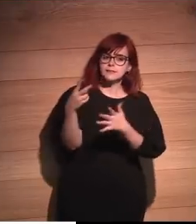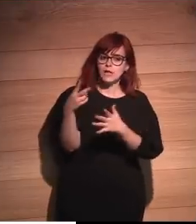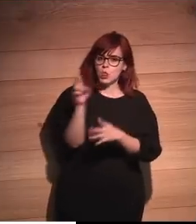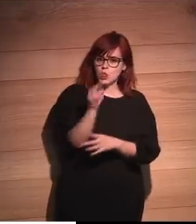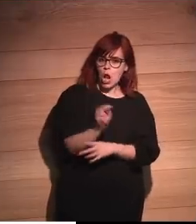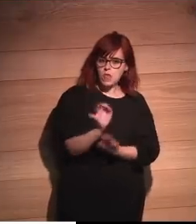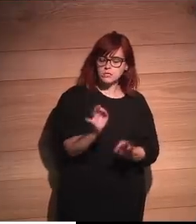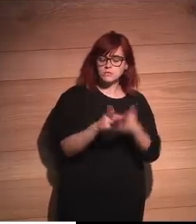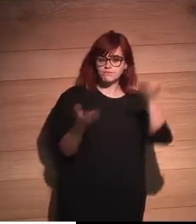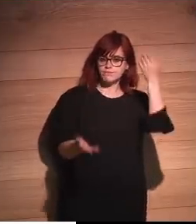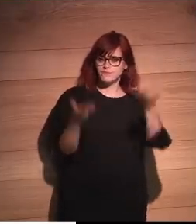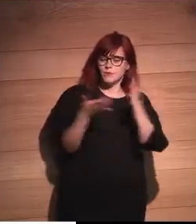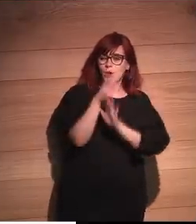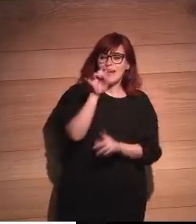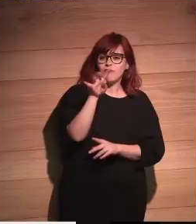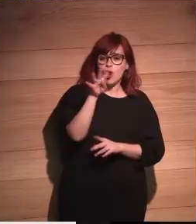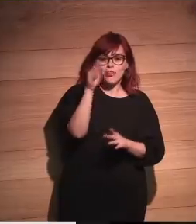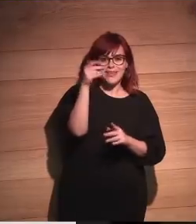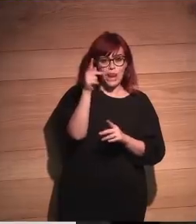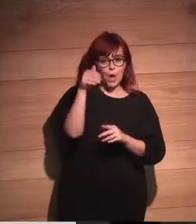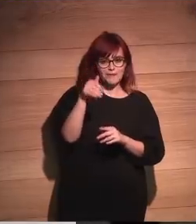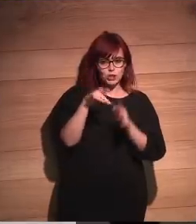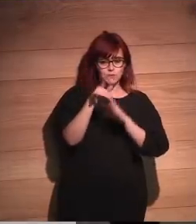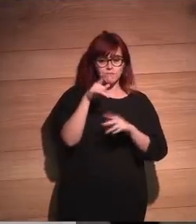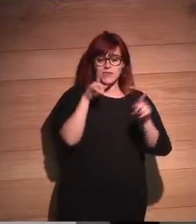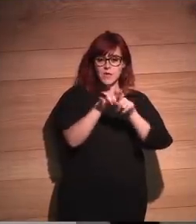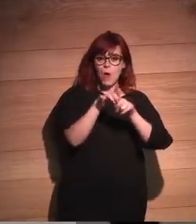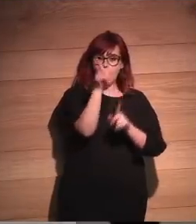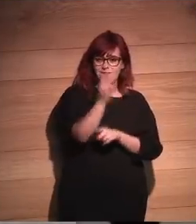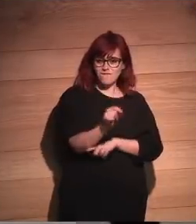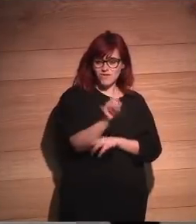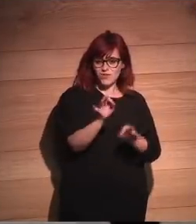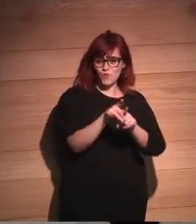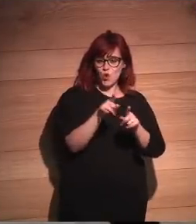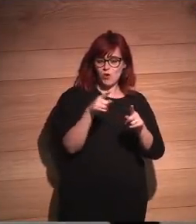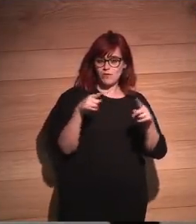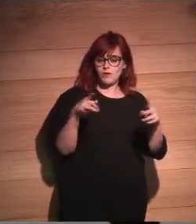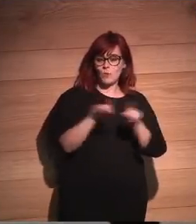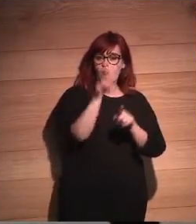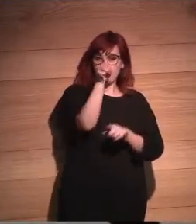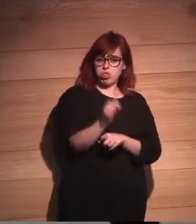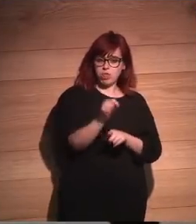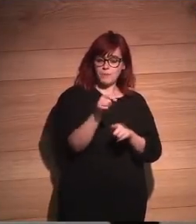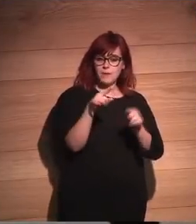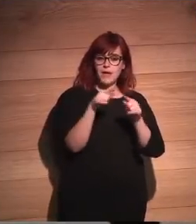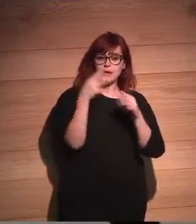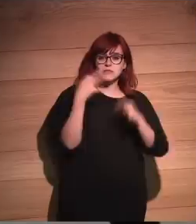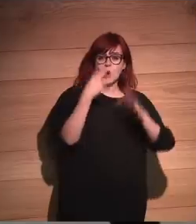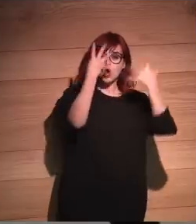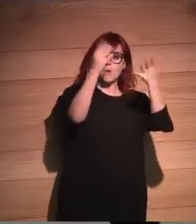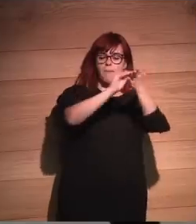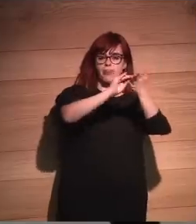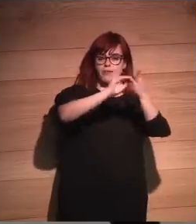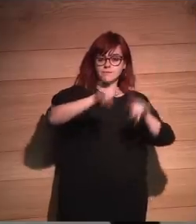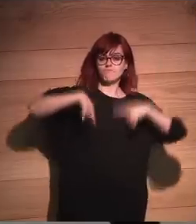$3.177. En escasos 14 kilómetros que tiene el estrecho de Gibraltar, hay casi 9 veces de